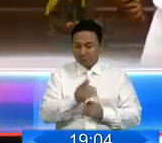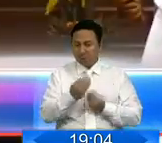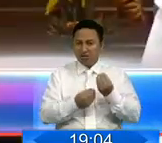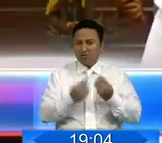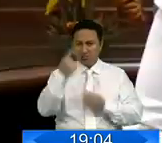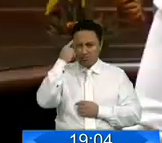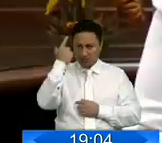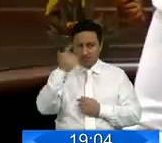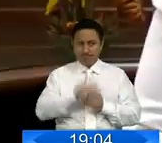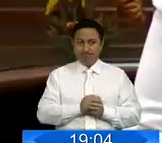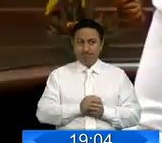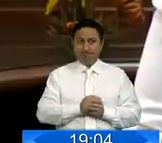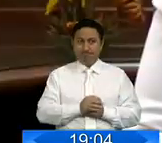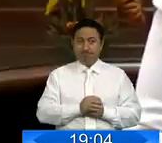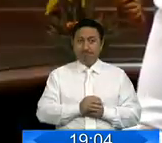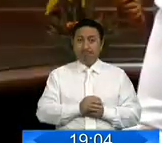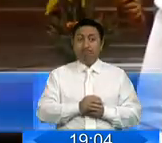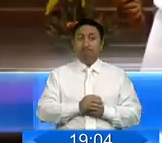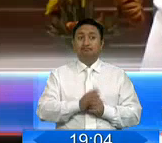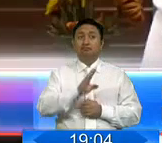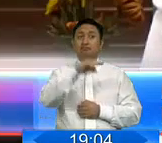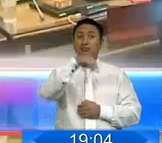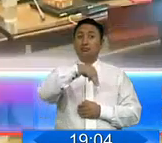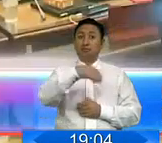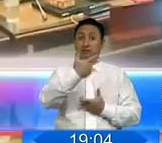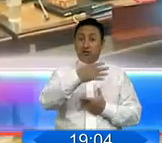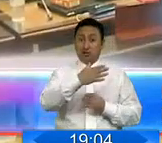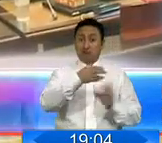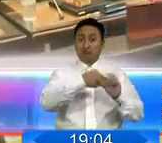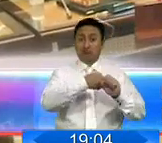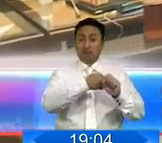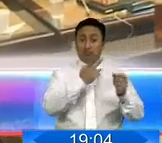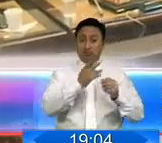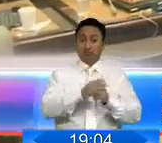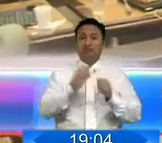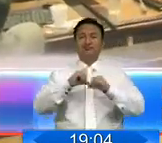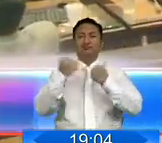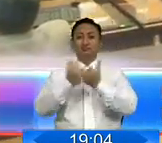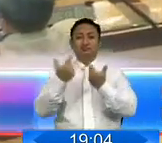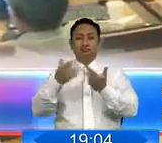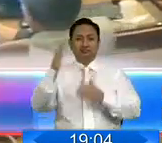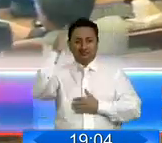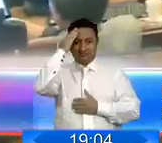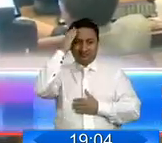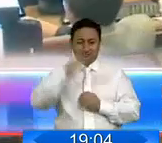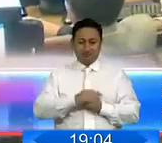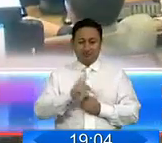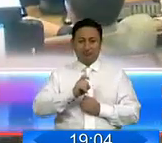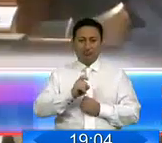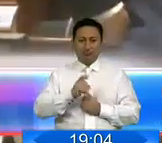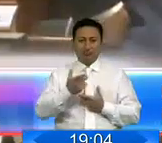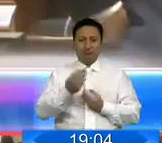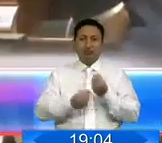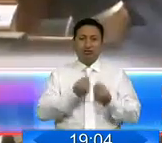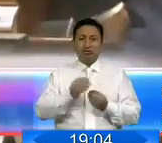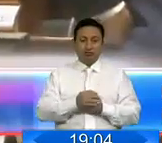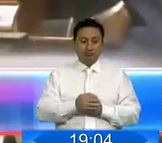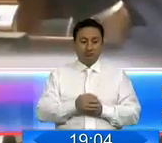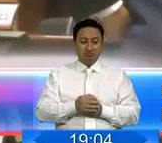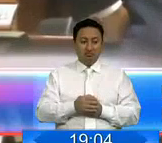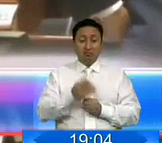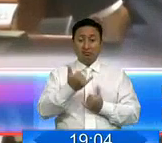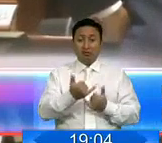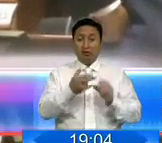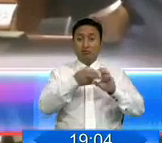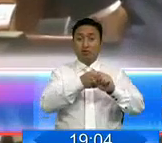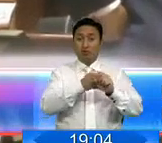Pero esa renuncia se concretó la tarde de este martes. En la Asamblea están conscientes que es necesario tener un plan B para aplicarlo una vez que la